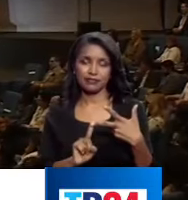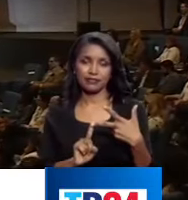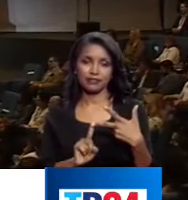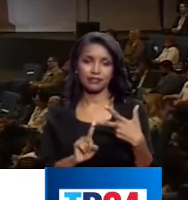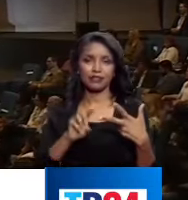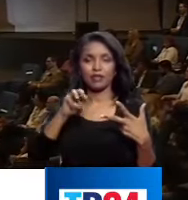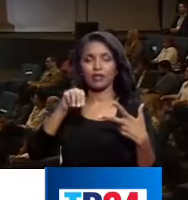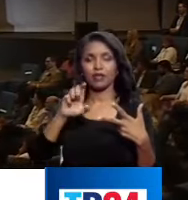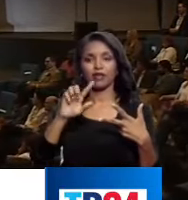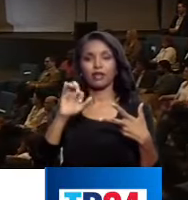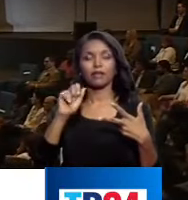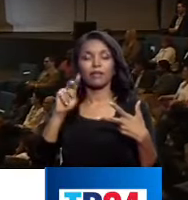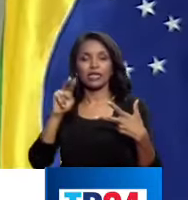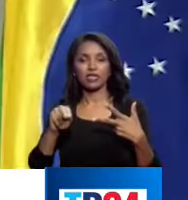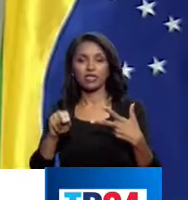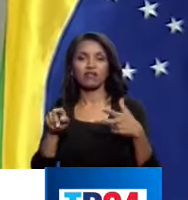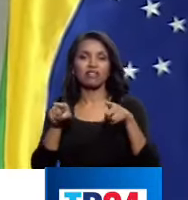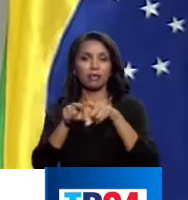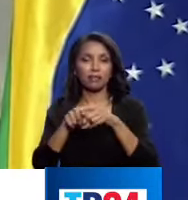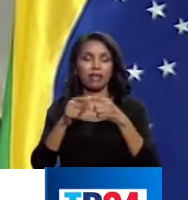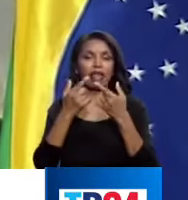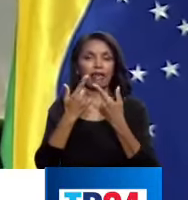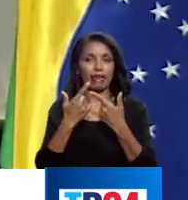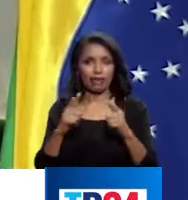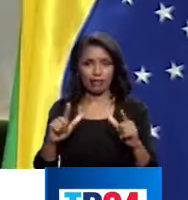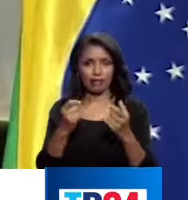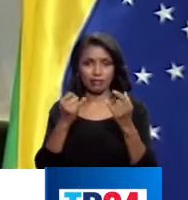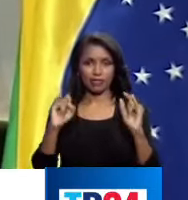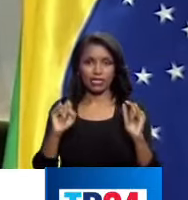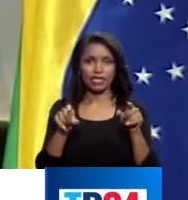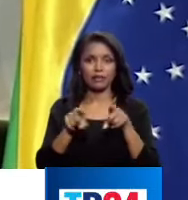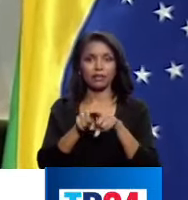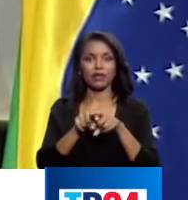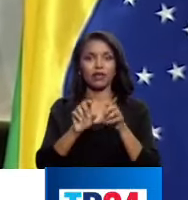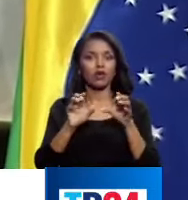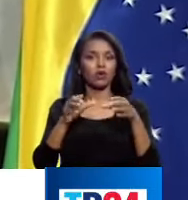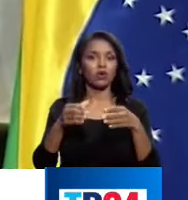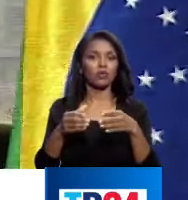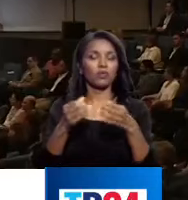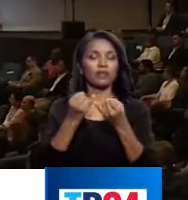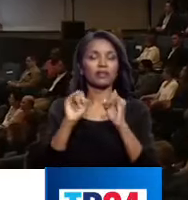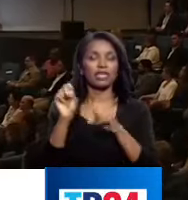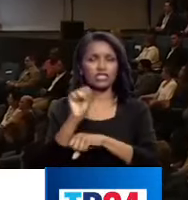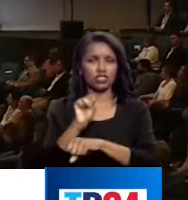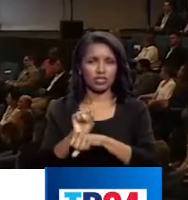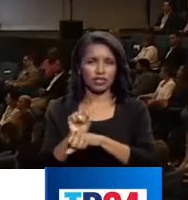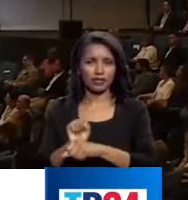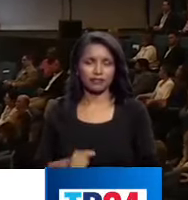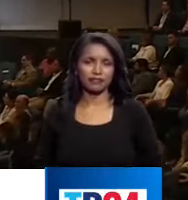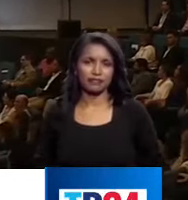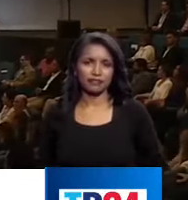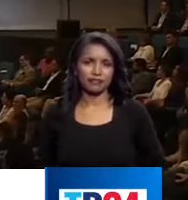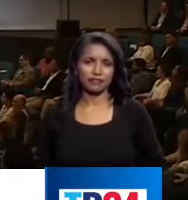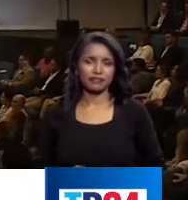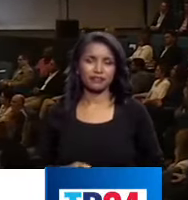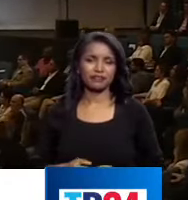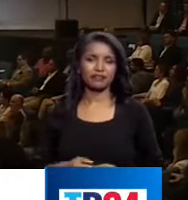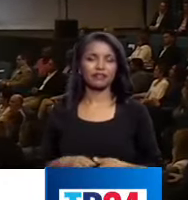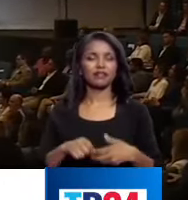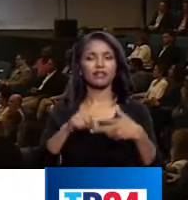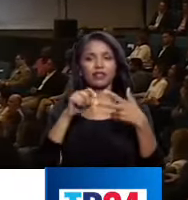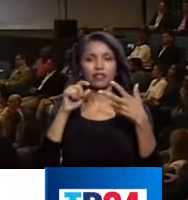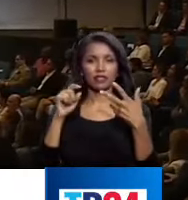Señor Melitón Arrocha, por la libre postulación y el Partido Alternativa Independiente Social. Señor